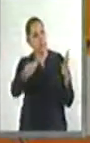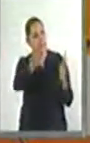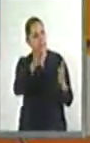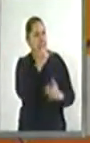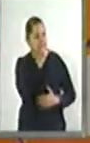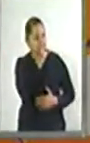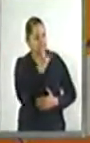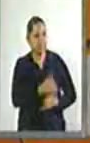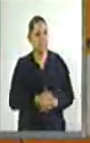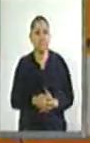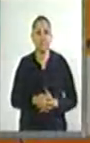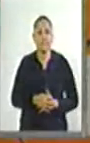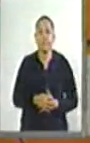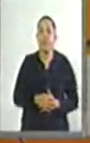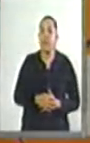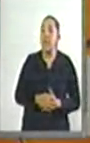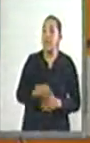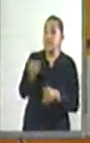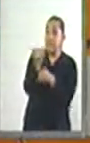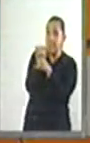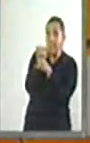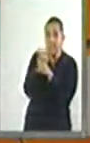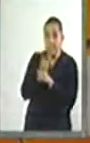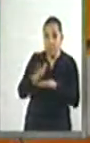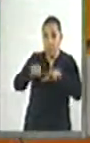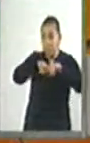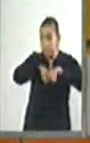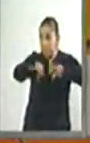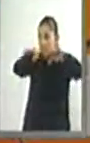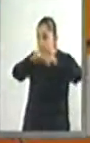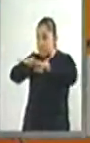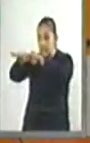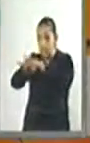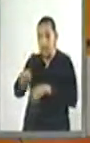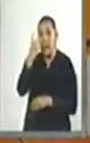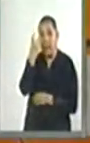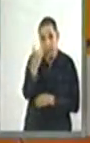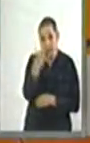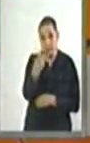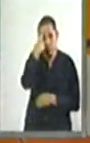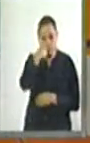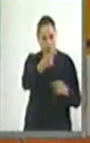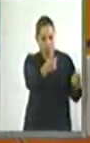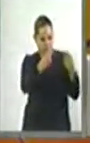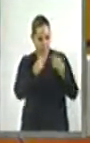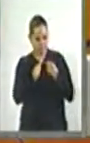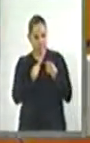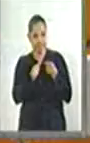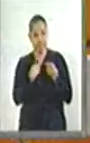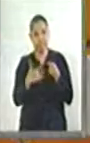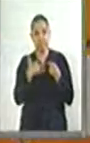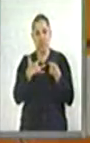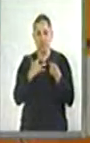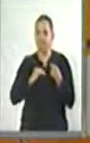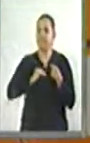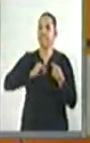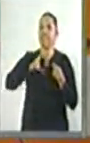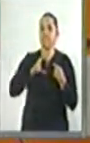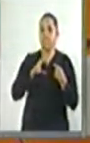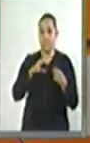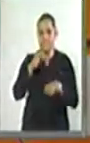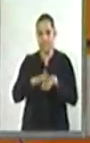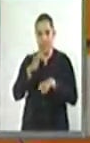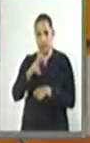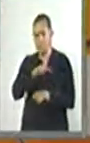Sí. Informar es empoderar. Si la información es poder, como dijera Francis Bacon, y el principal fin de la democracia es empoderar a la